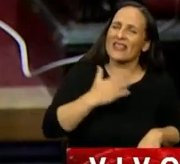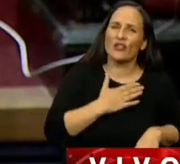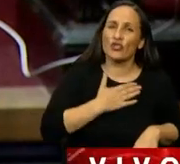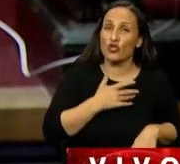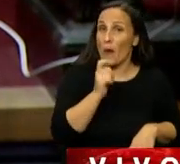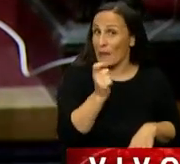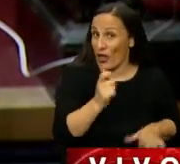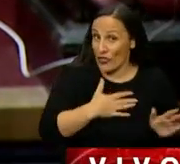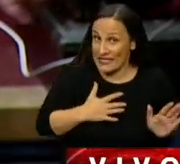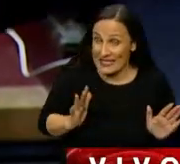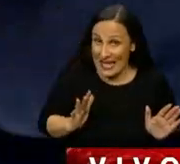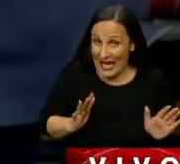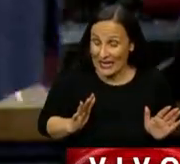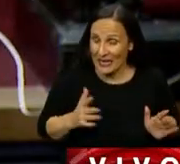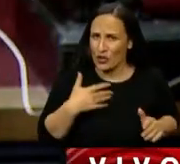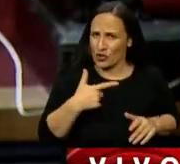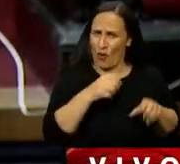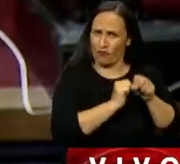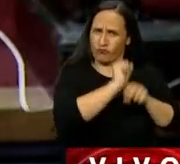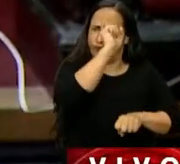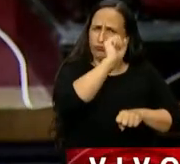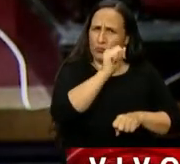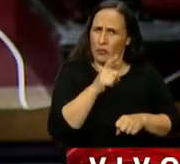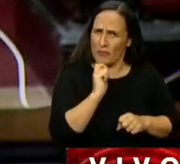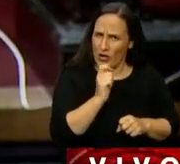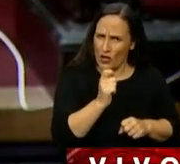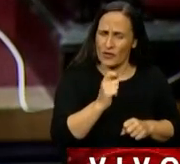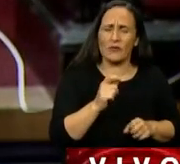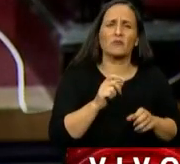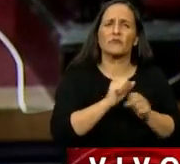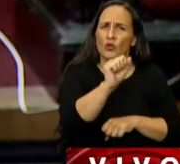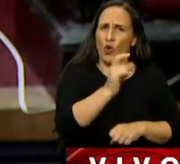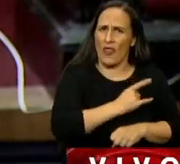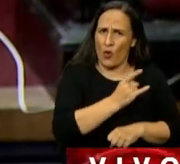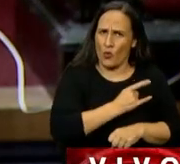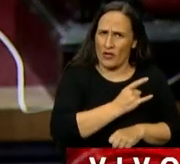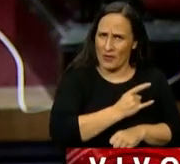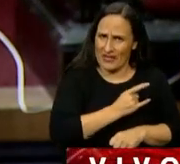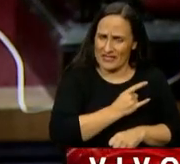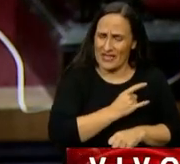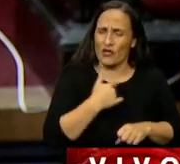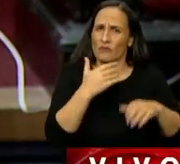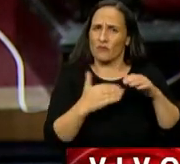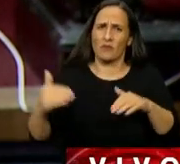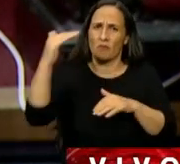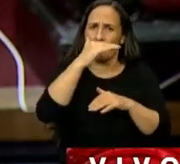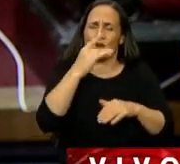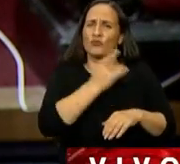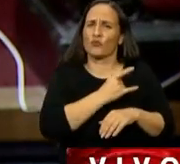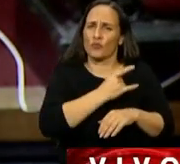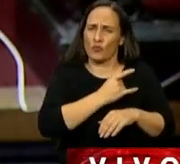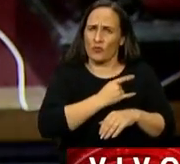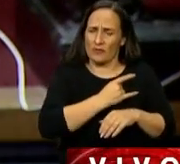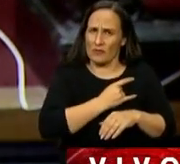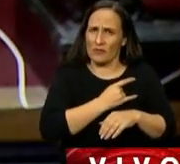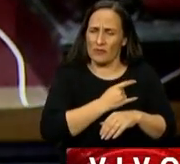yo soy periodista, diplomado en periodismo, tengo título universitario y soy máster de la Universidad de Bolonia